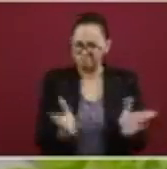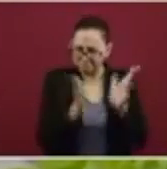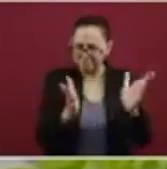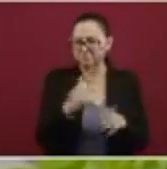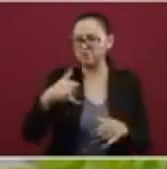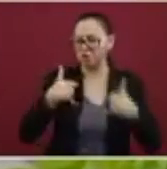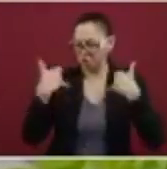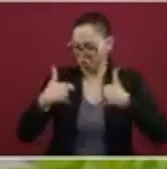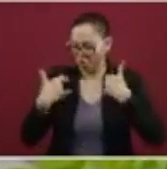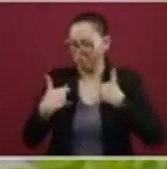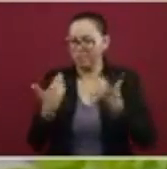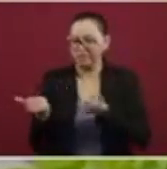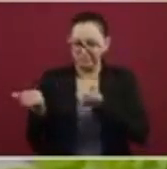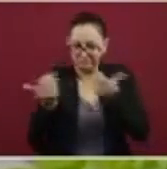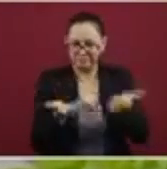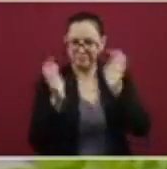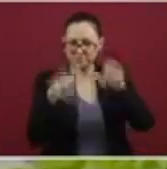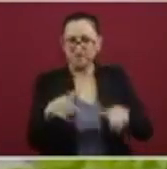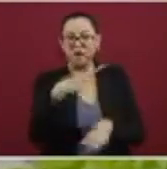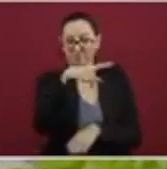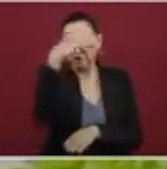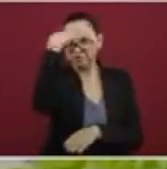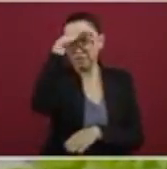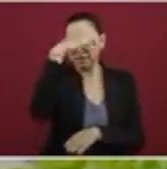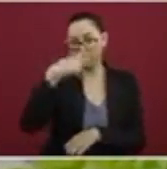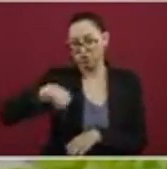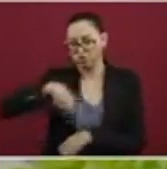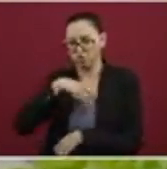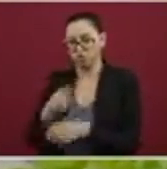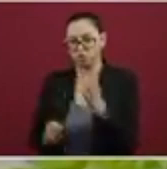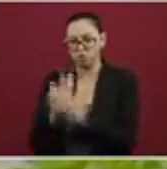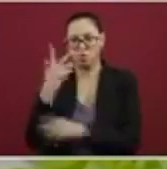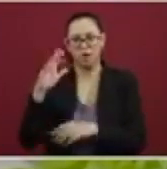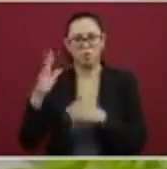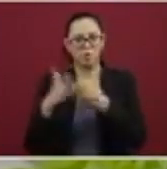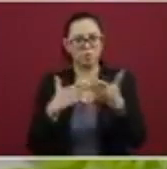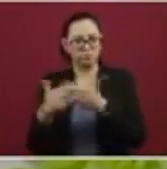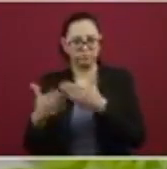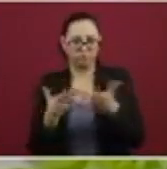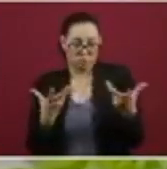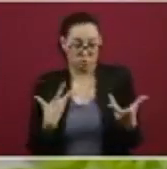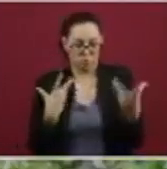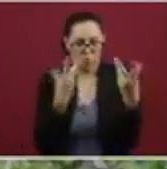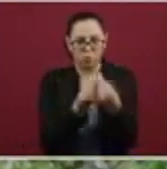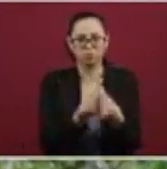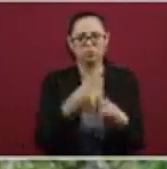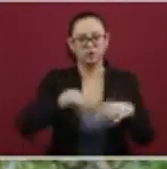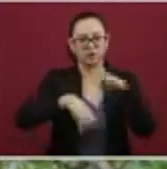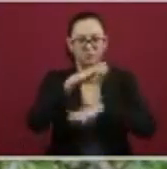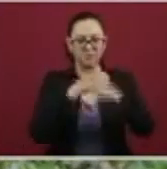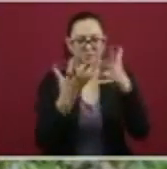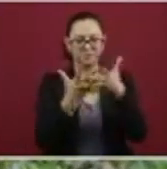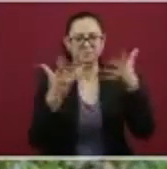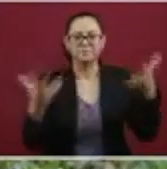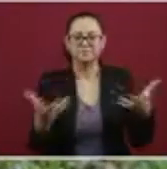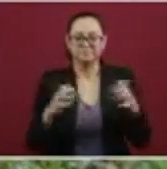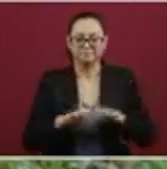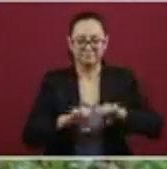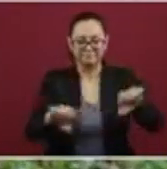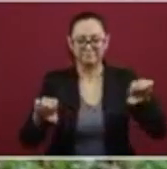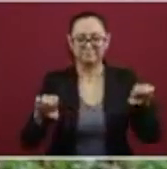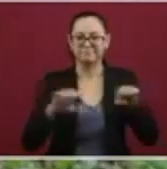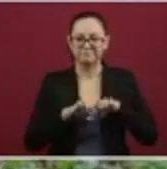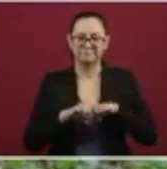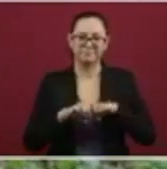conocimientos nuevos. Entonces es importante que nos llamen a hacer crecer su empresa, porque así hacemos un equipo y